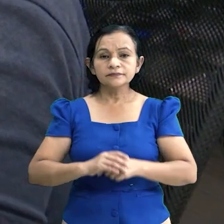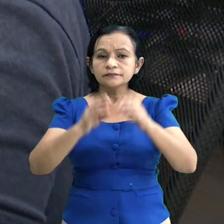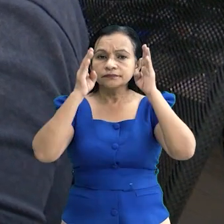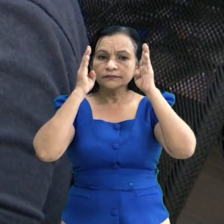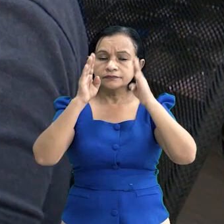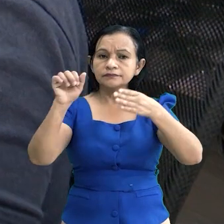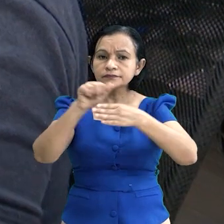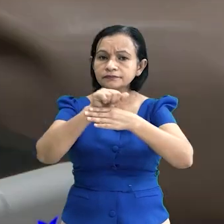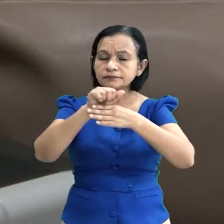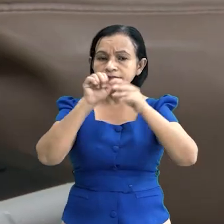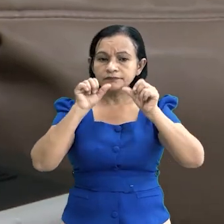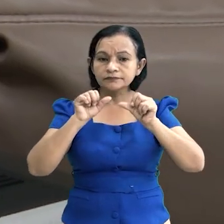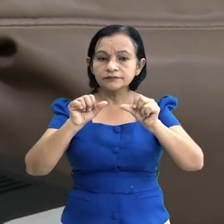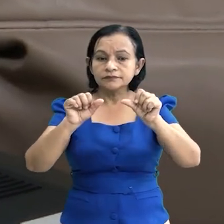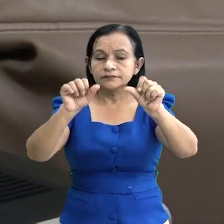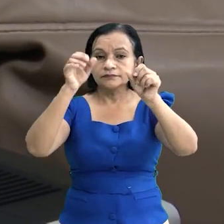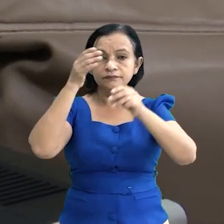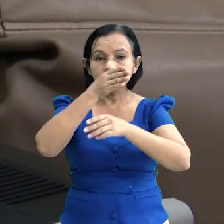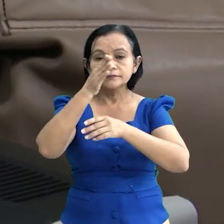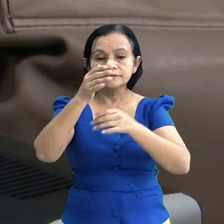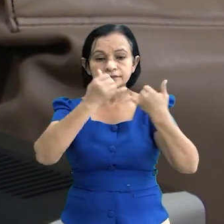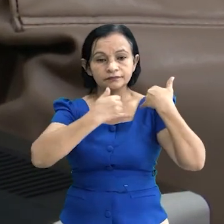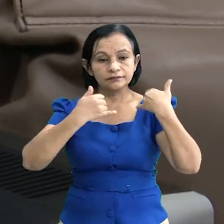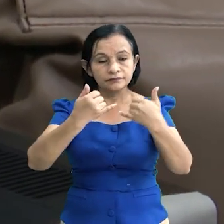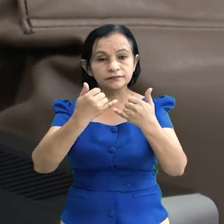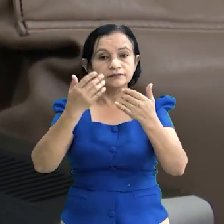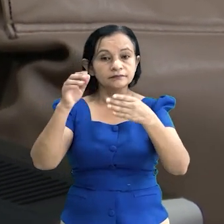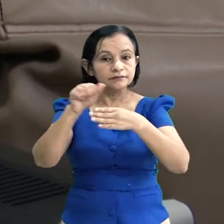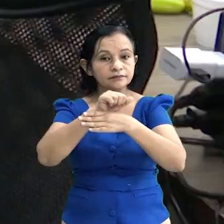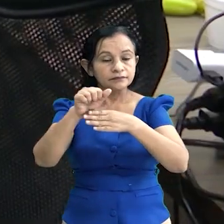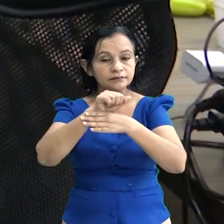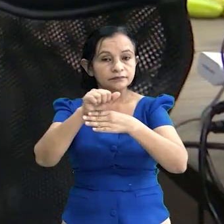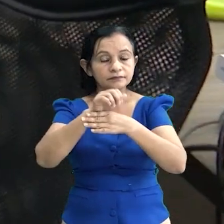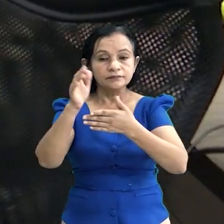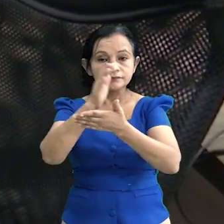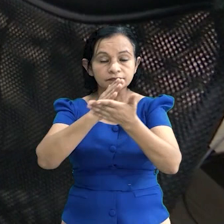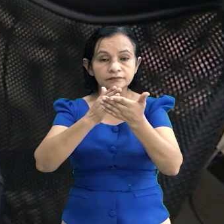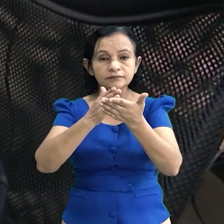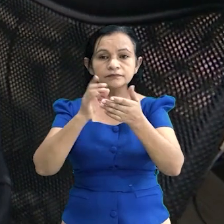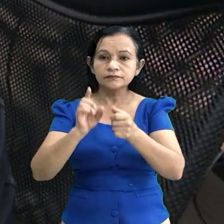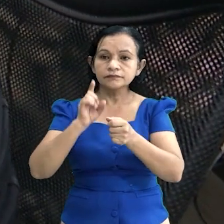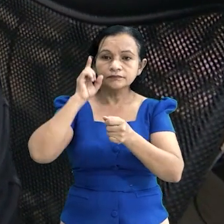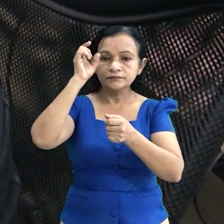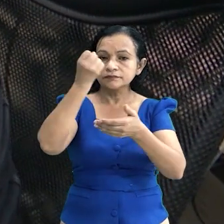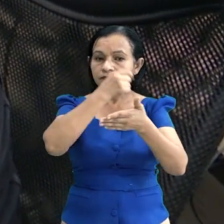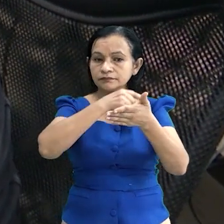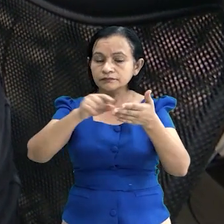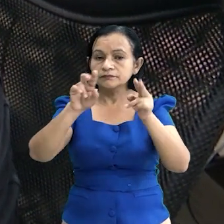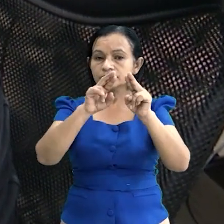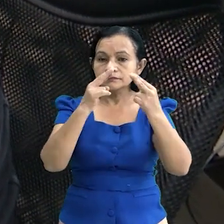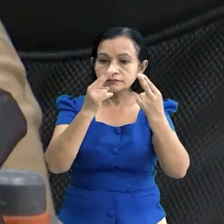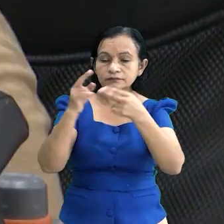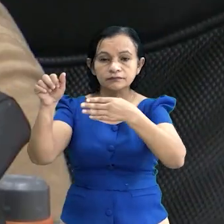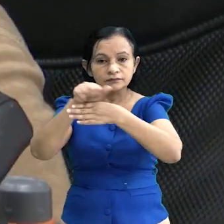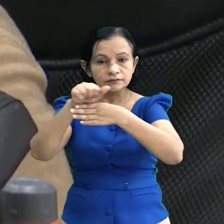Enfocado en la preparación continua en la gestión del riesgo, el Instituto Nacional de Preparación ante Emergencias desarrolló esta semana sesiones